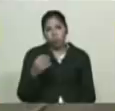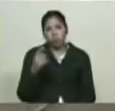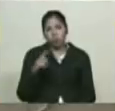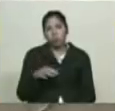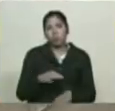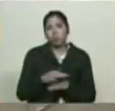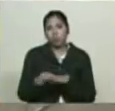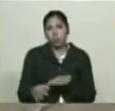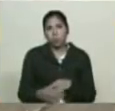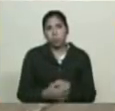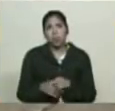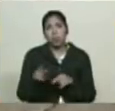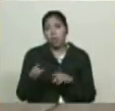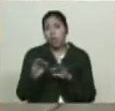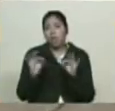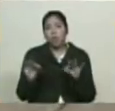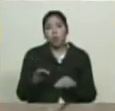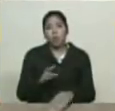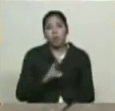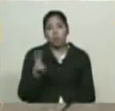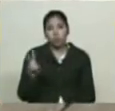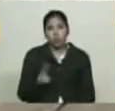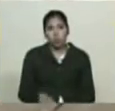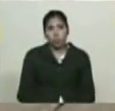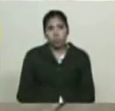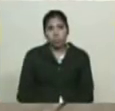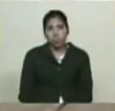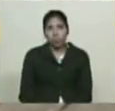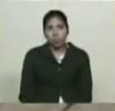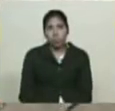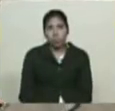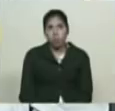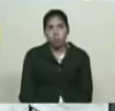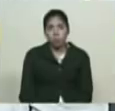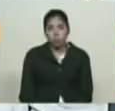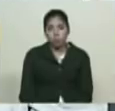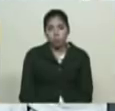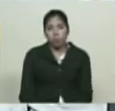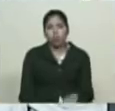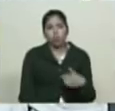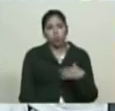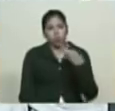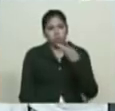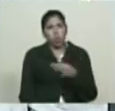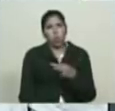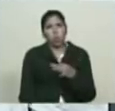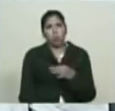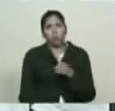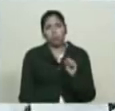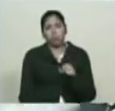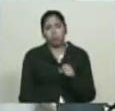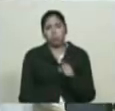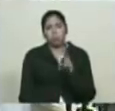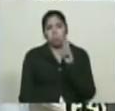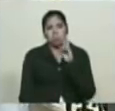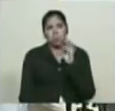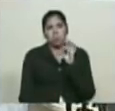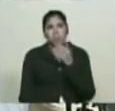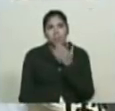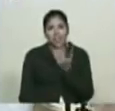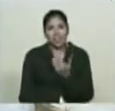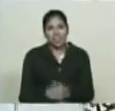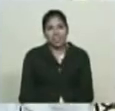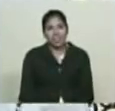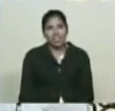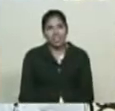consejos municipales. Ese es el camino de Venezuela. Por ahí tenemos que enrumbarnos. Y estoy seguro que vamos a salir muy bien. Bueno,